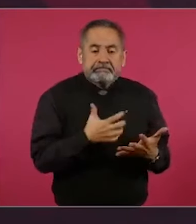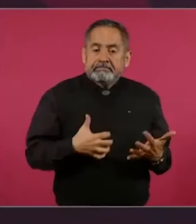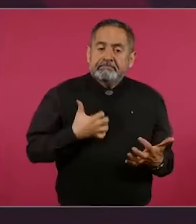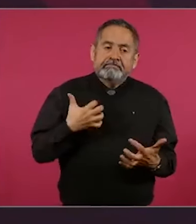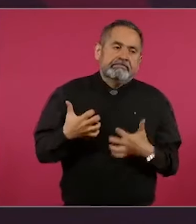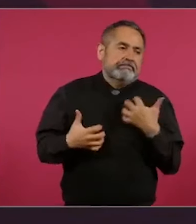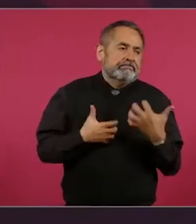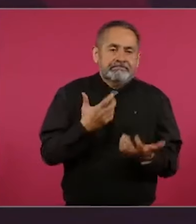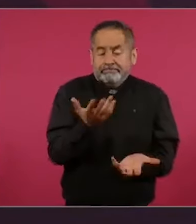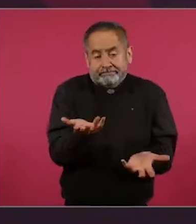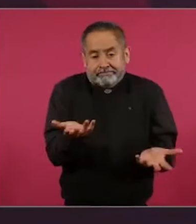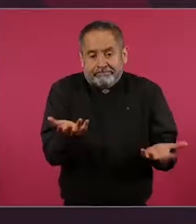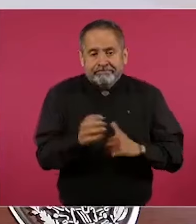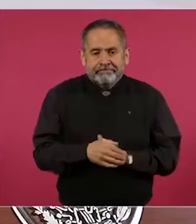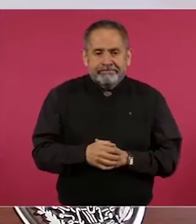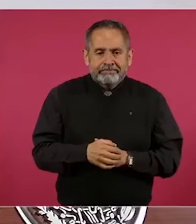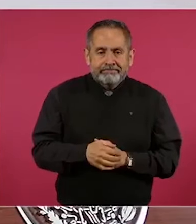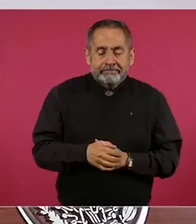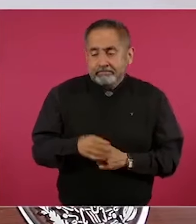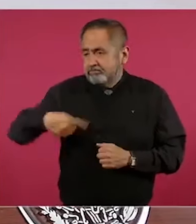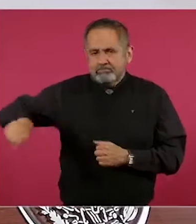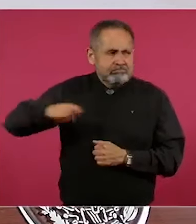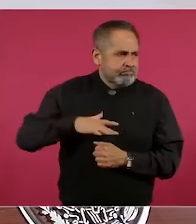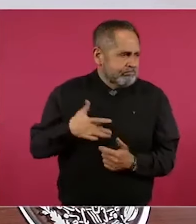no nos podemos quejar.